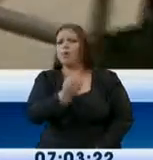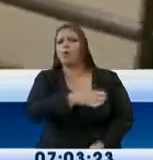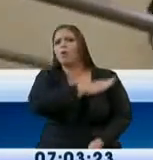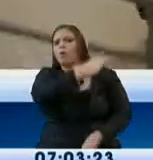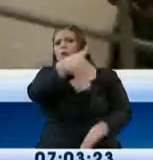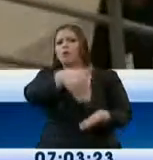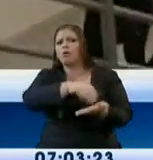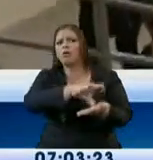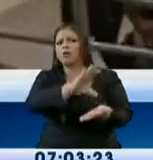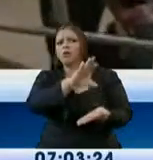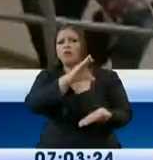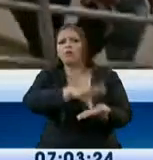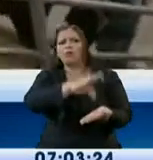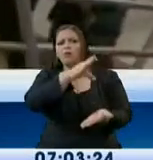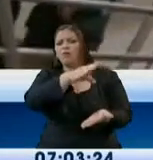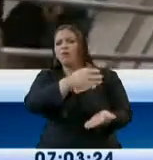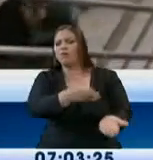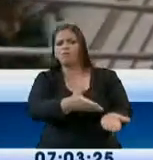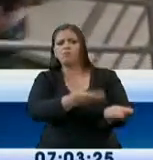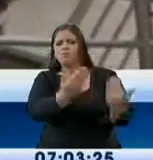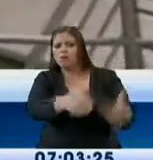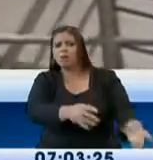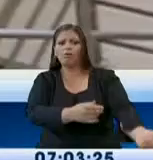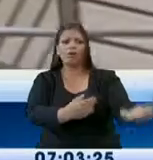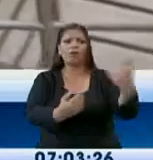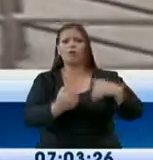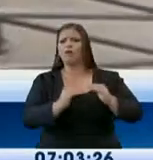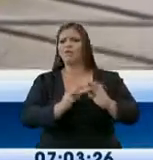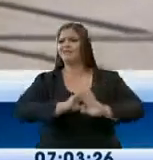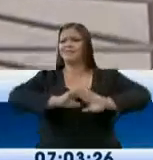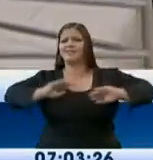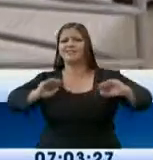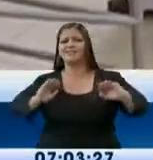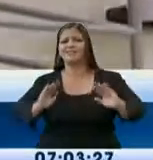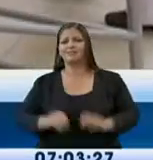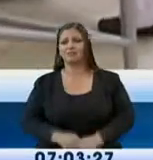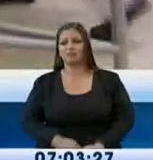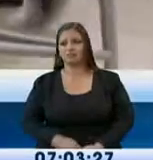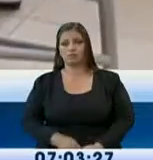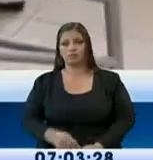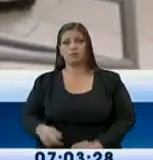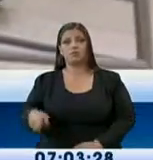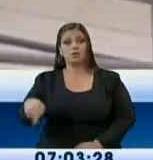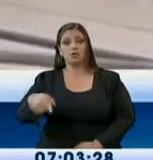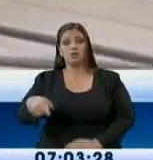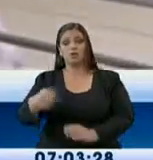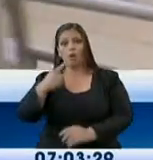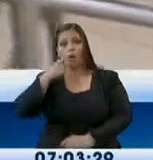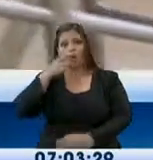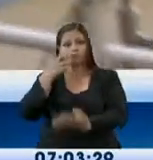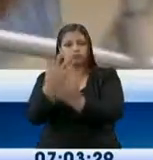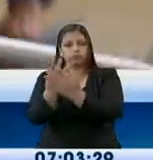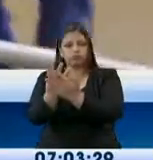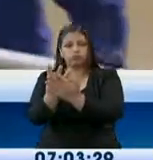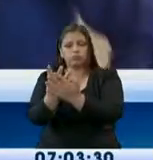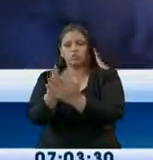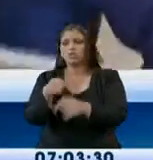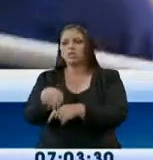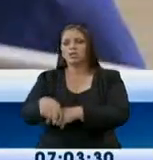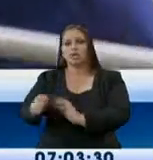doctor? Al finalizar la diligencia, el defensor del procesado no quiso pronunciarse sobre la medida